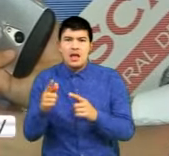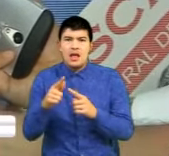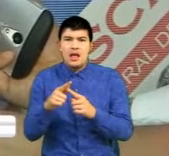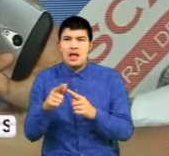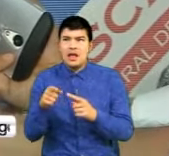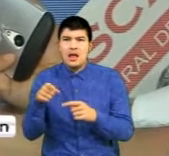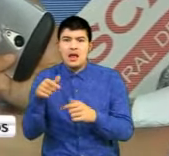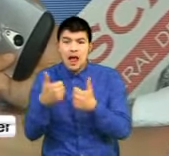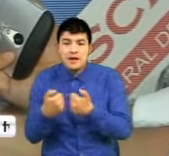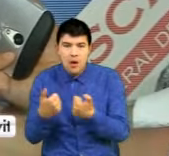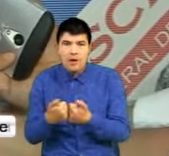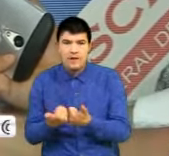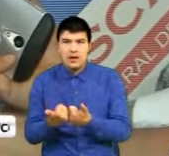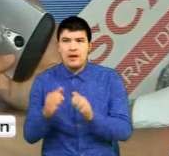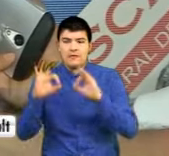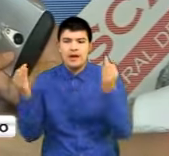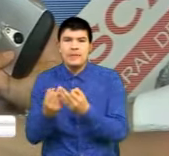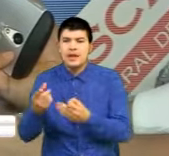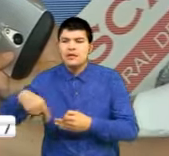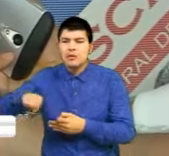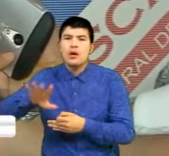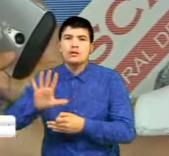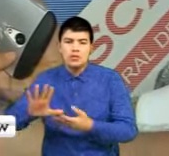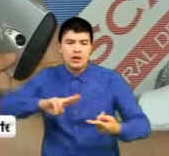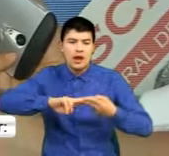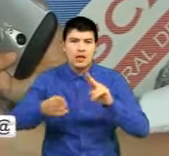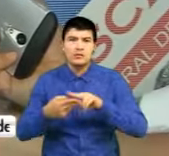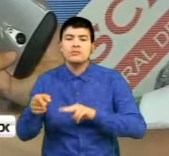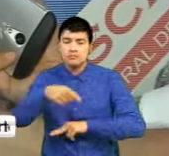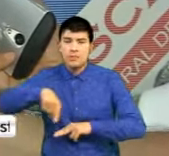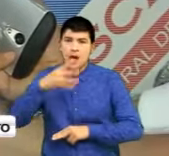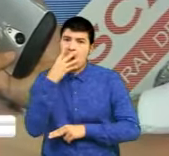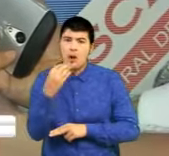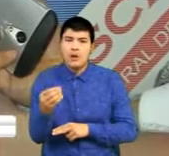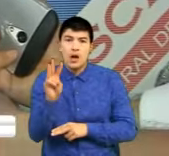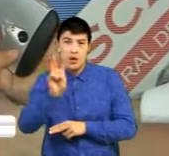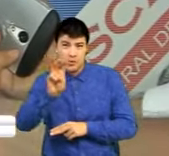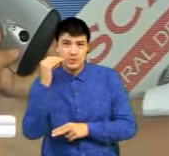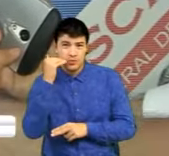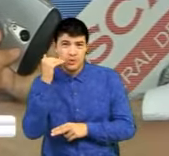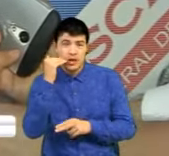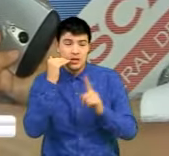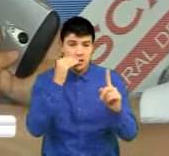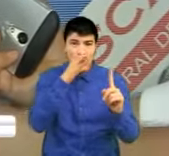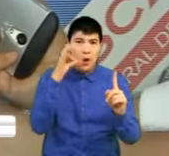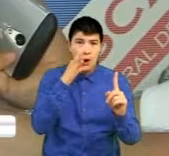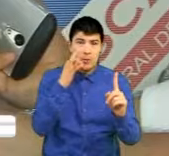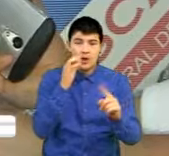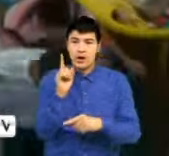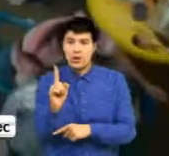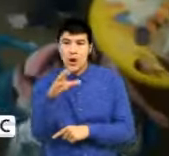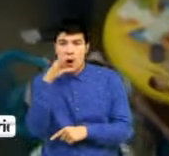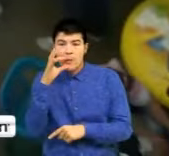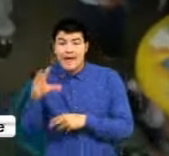la que era la novia del cacique y la familia del cacique. Todo gira en torno a 8 mujeres, el cacique y un señor